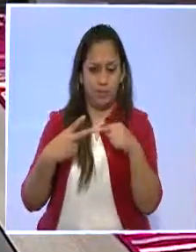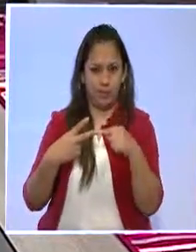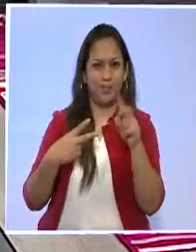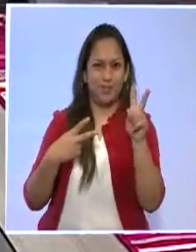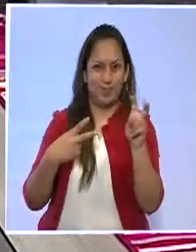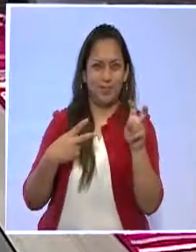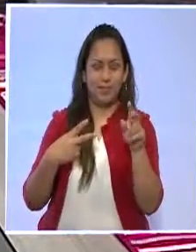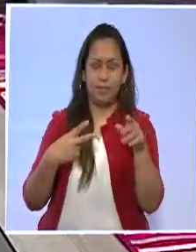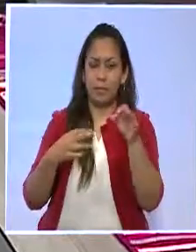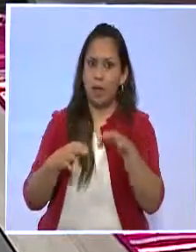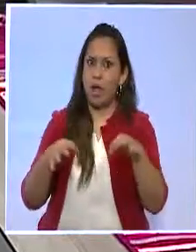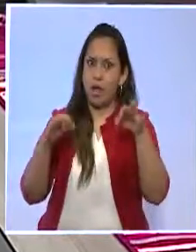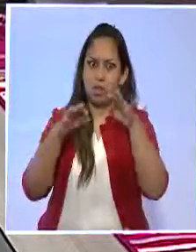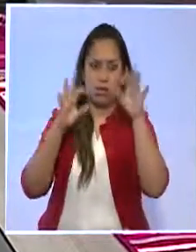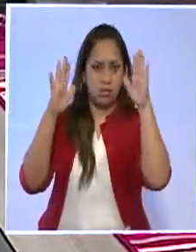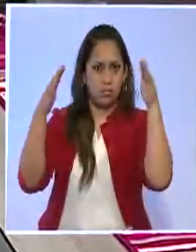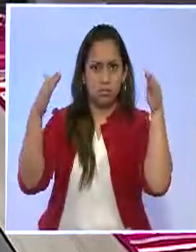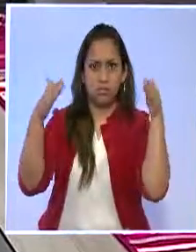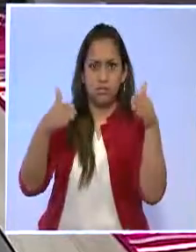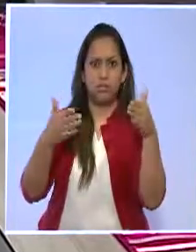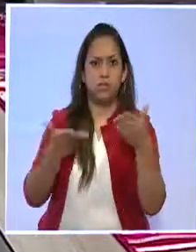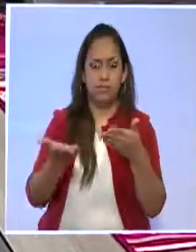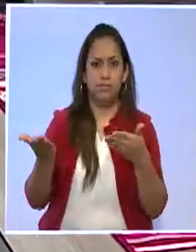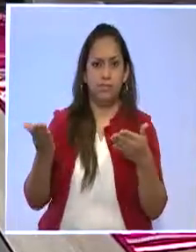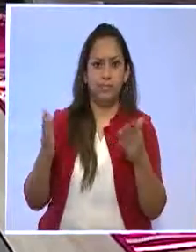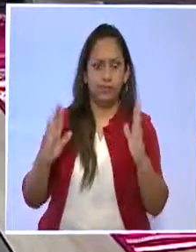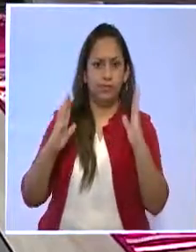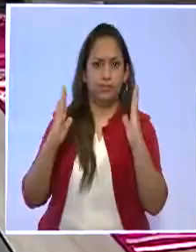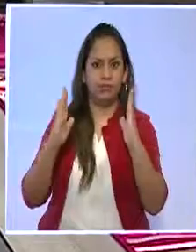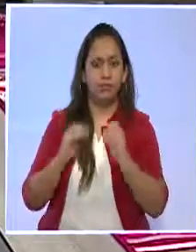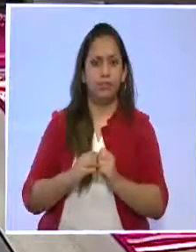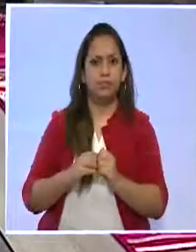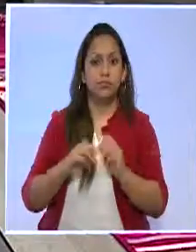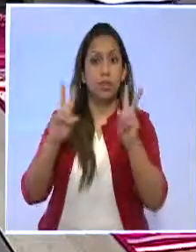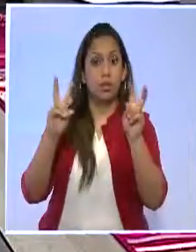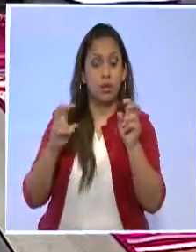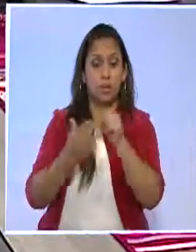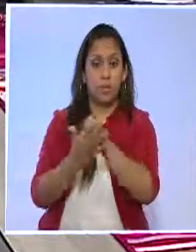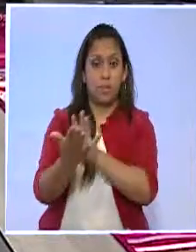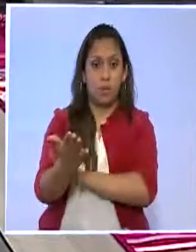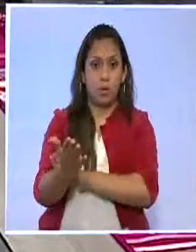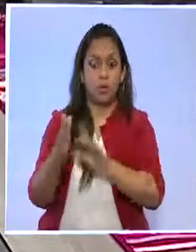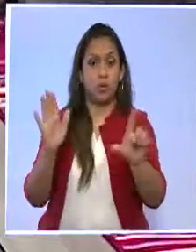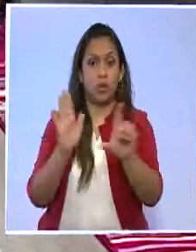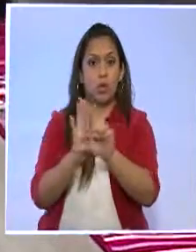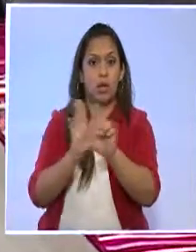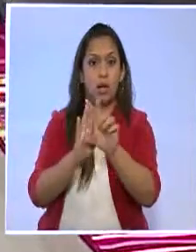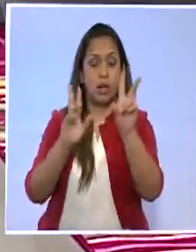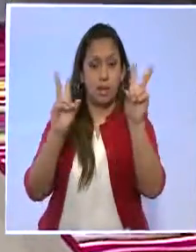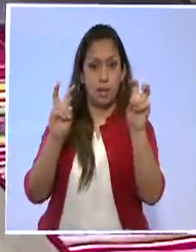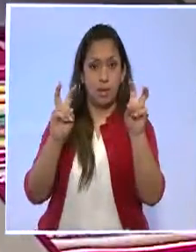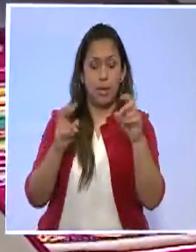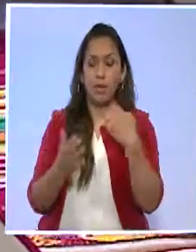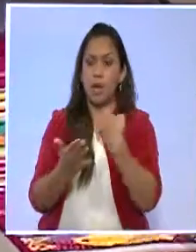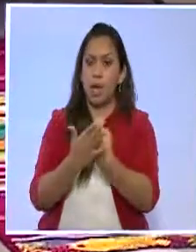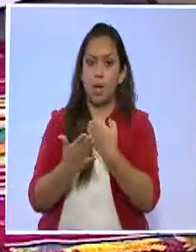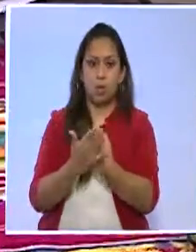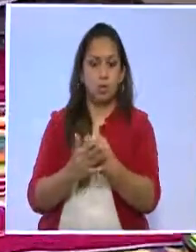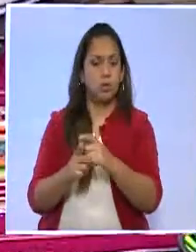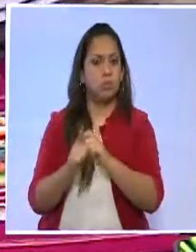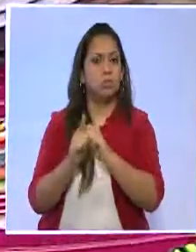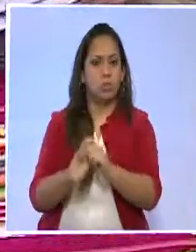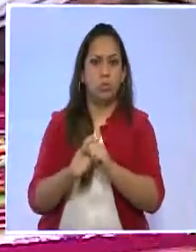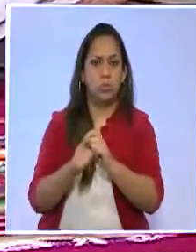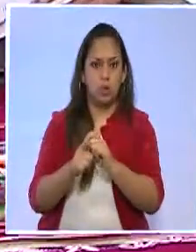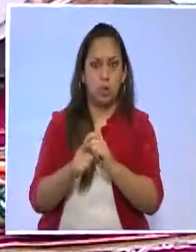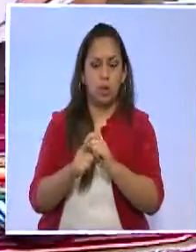y atentas quienes nos están escuchando se trata del proyecto de ley que tiene la calificación de económico urgente y es el